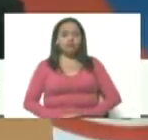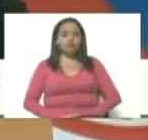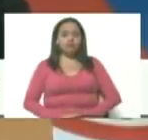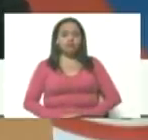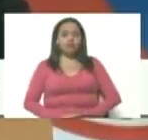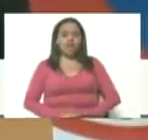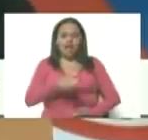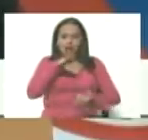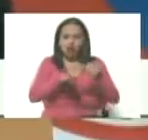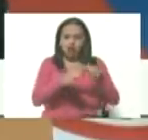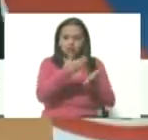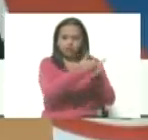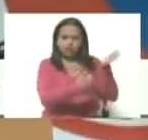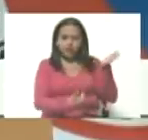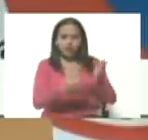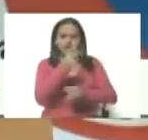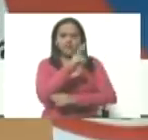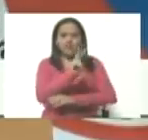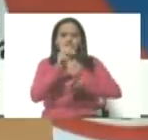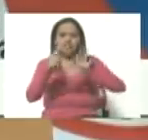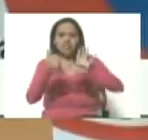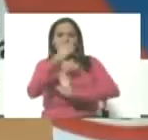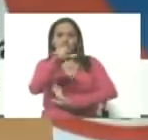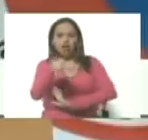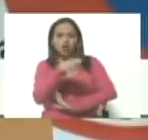El último que salió el 26 de junio.